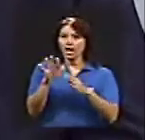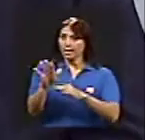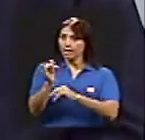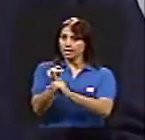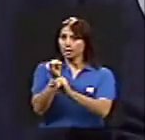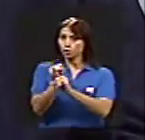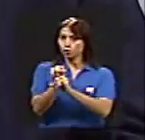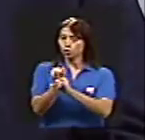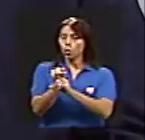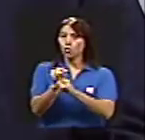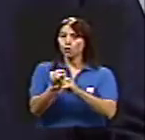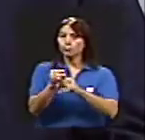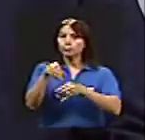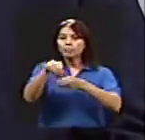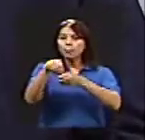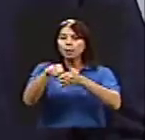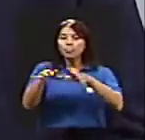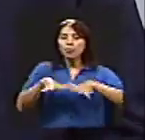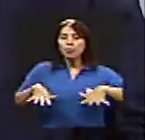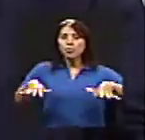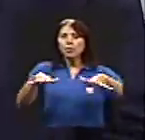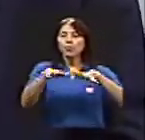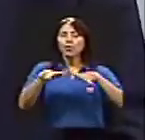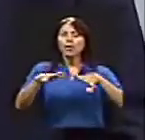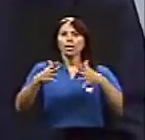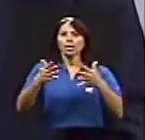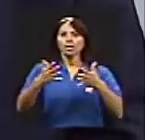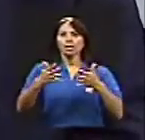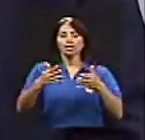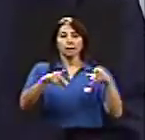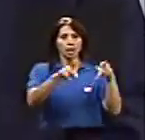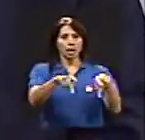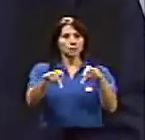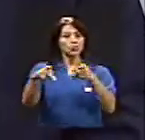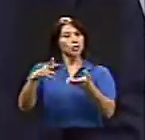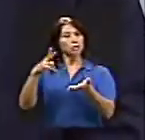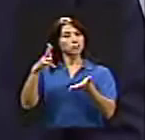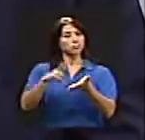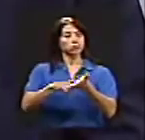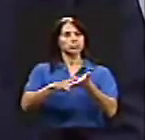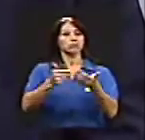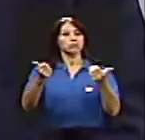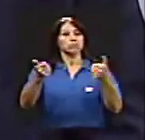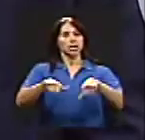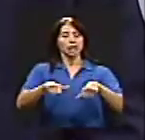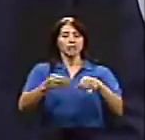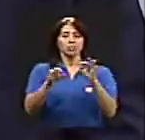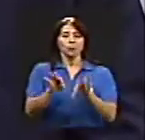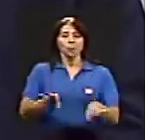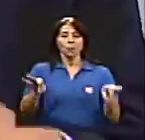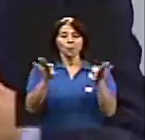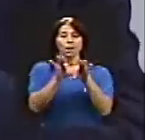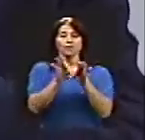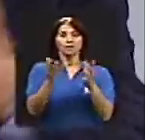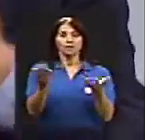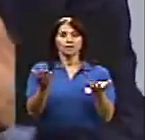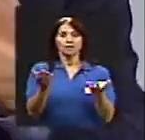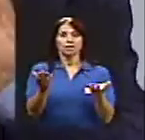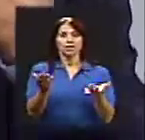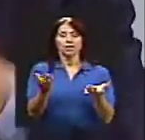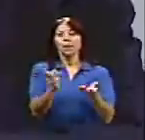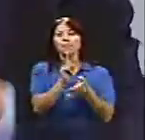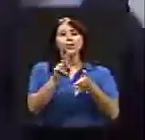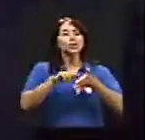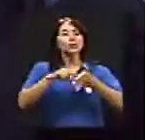al interior, la propia validación ciudadana me parece que es importante. Por supuesto que tampoco se trata de